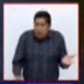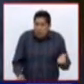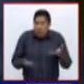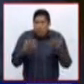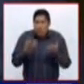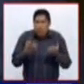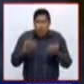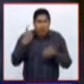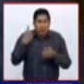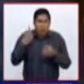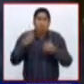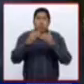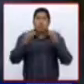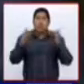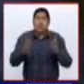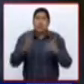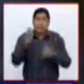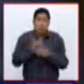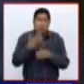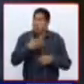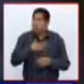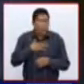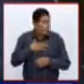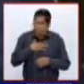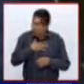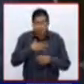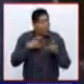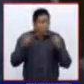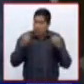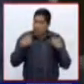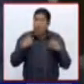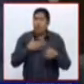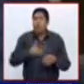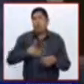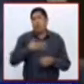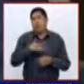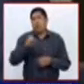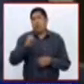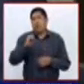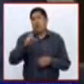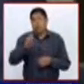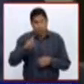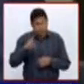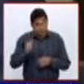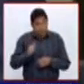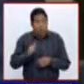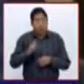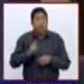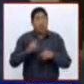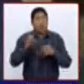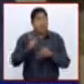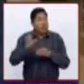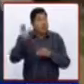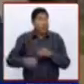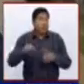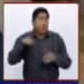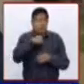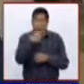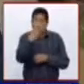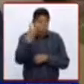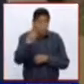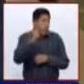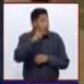siquiera tiene un techo propio, yo no tengo. Muy bien. Por favor, muy bien, señora Soledad, quisiera que cumpla. Ya somos personas